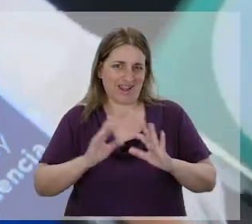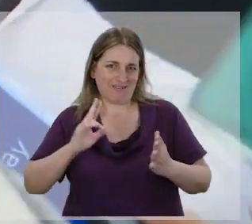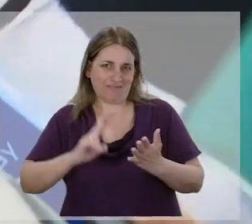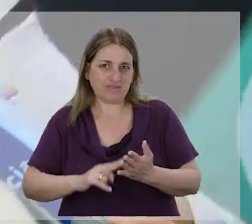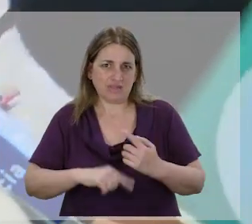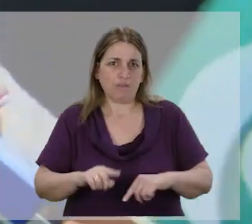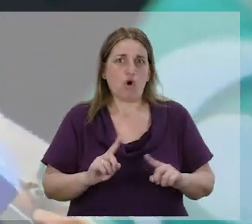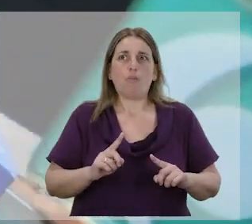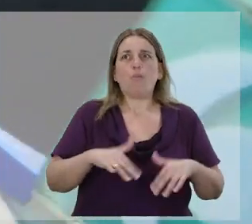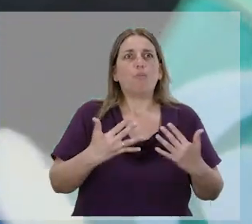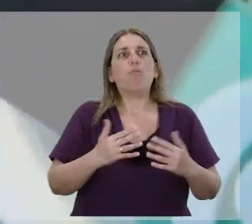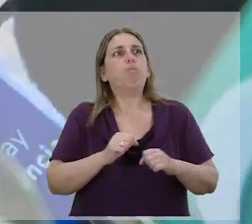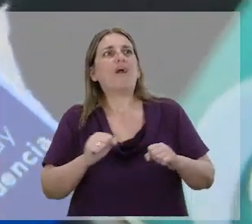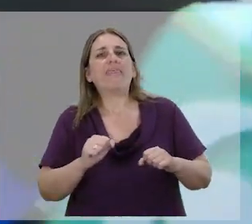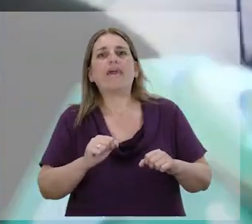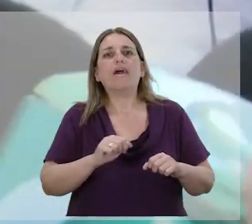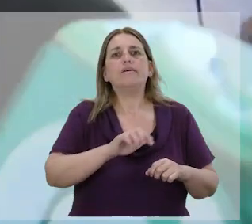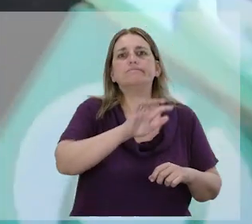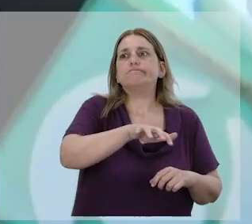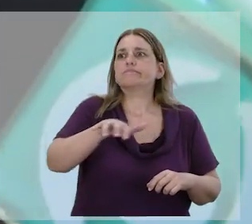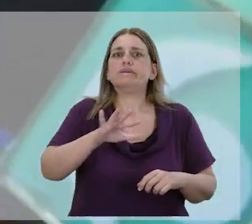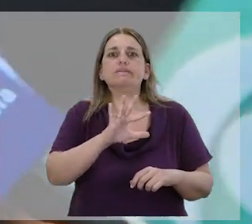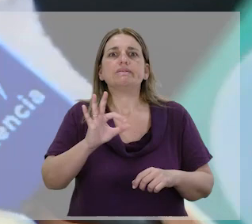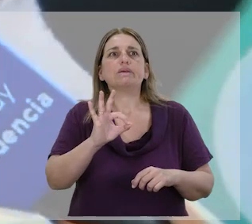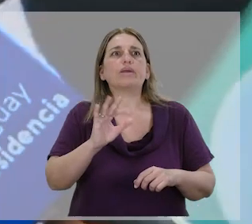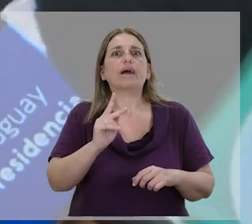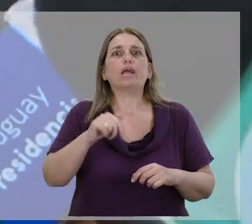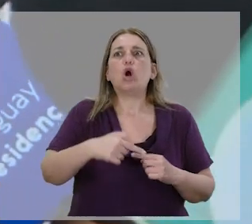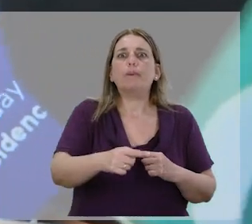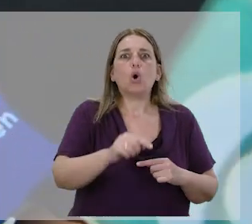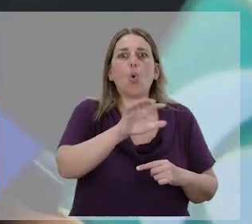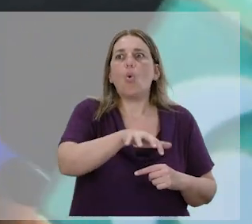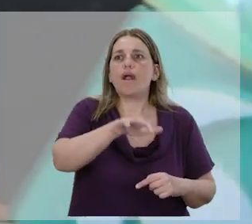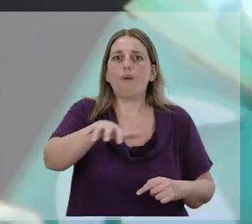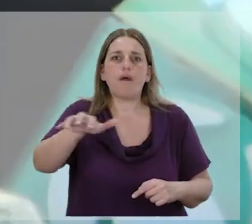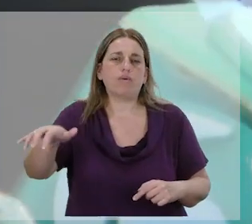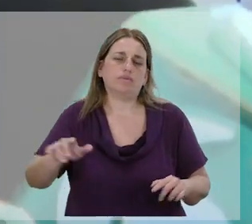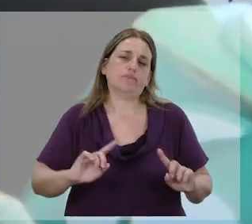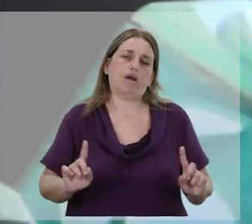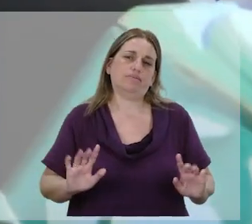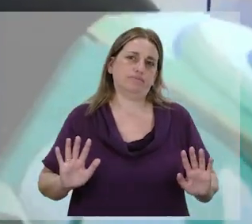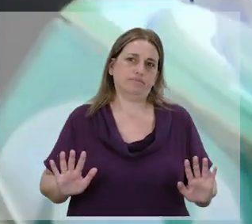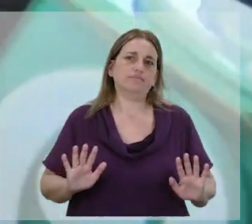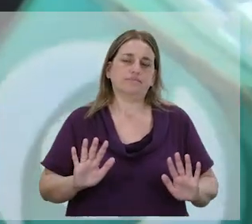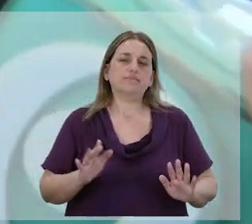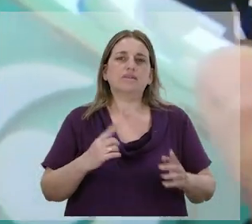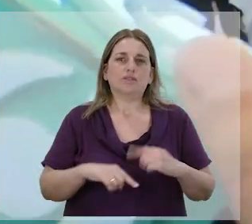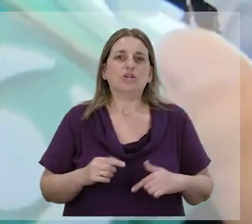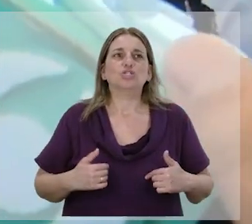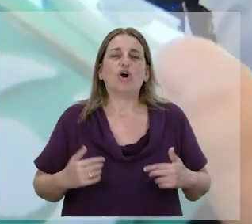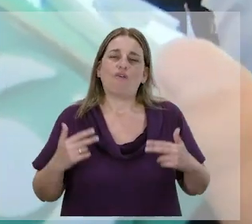Tampoco nos podemos pasar de rosca con zona franca cada 50 kilómetros. Entonces, está